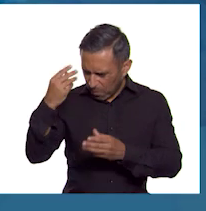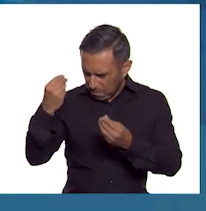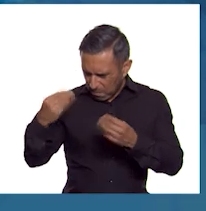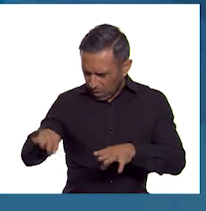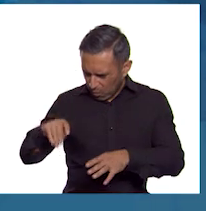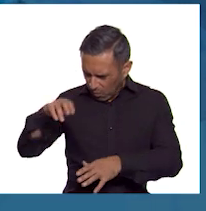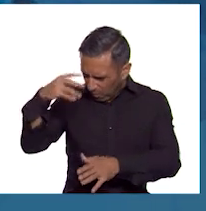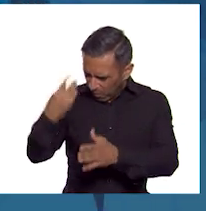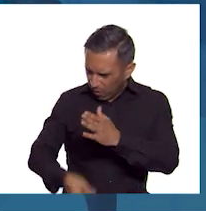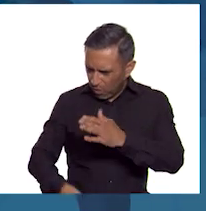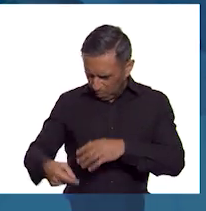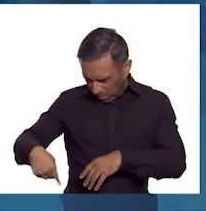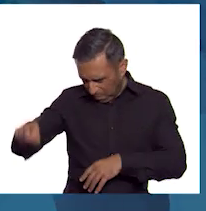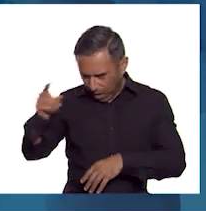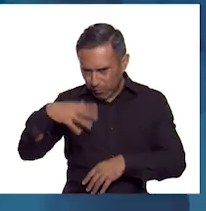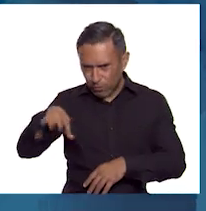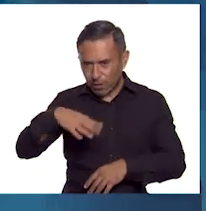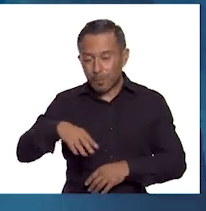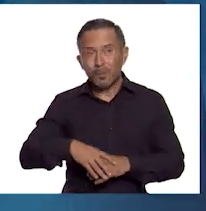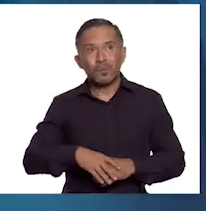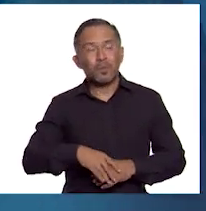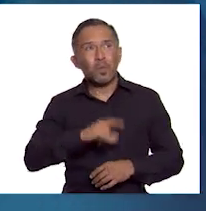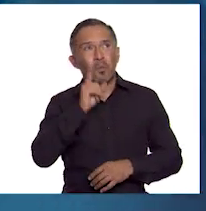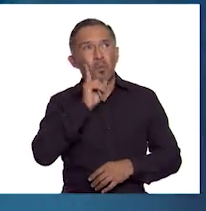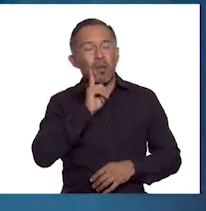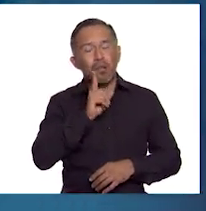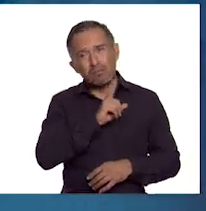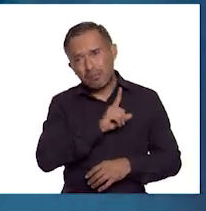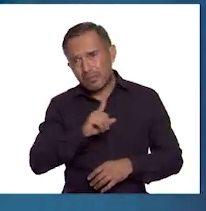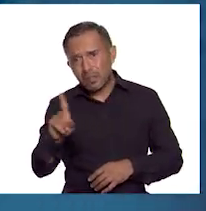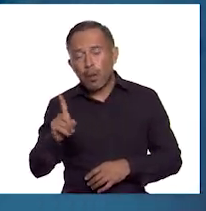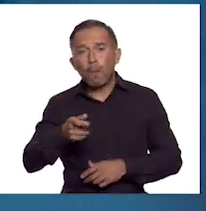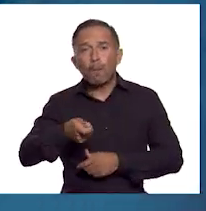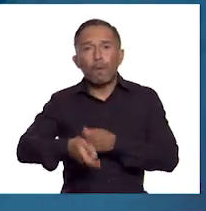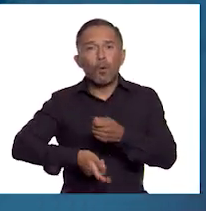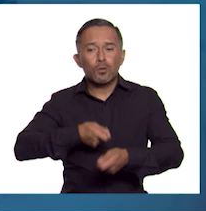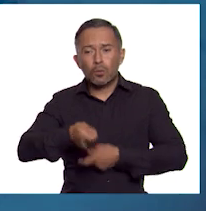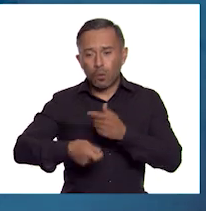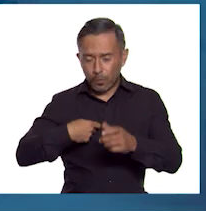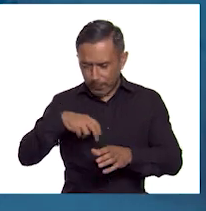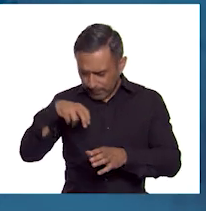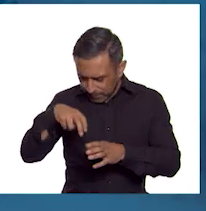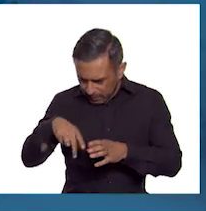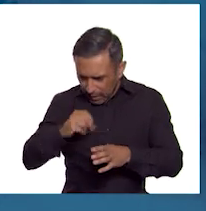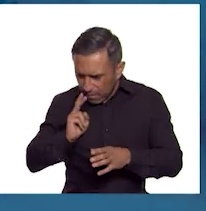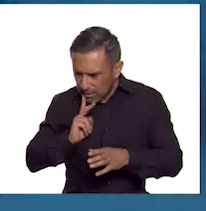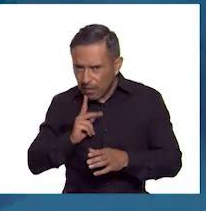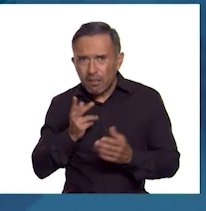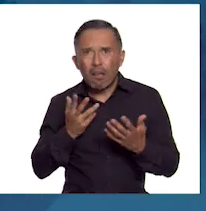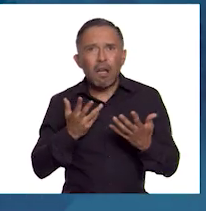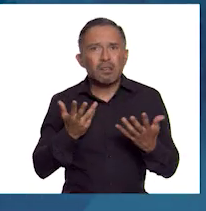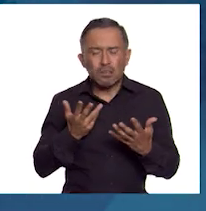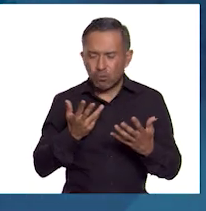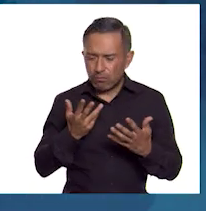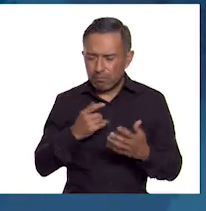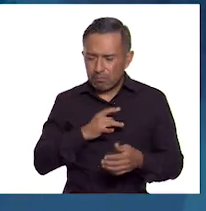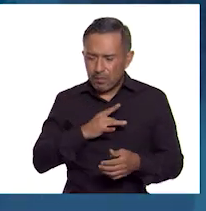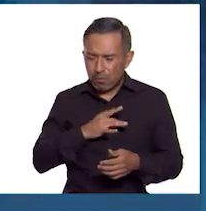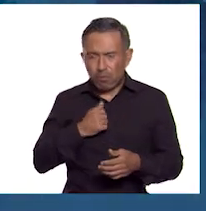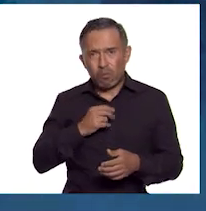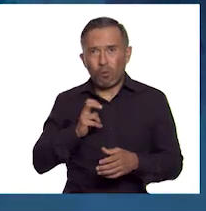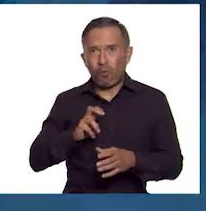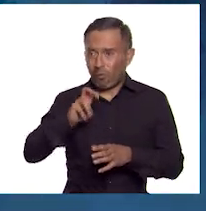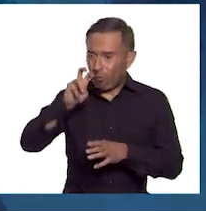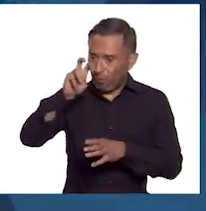buscarlo. La muchacha regresó entonces al pozo y no sabía qué hacer, y en su miedo saltó dentro del pozo para recoger el